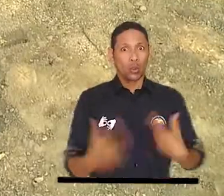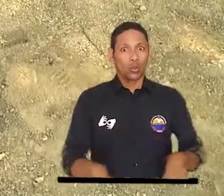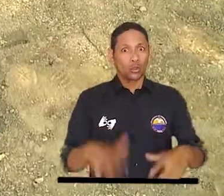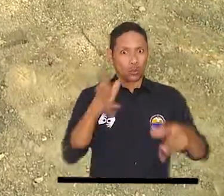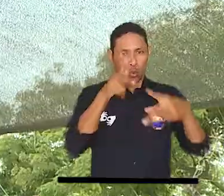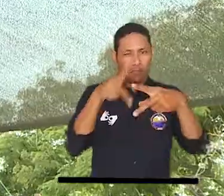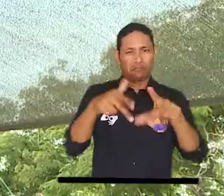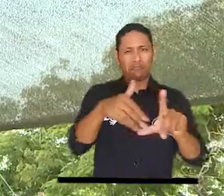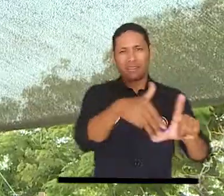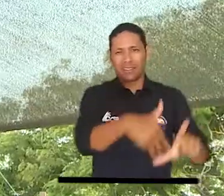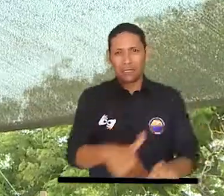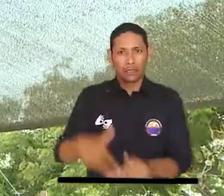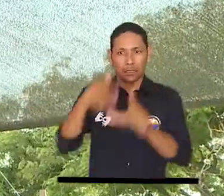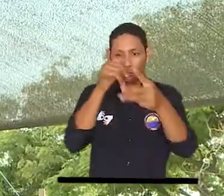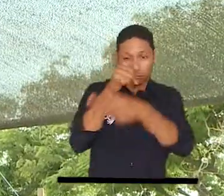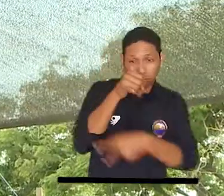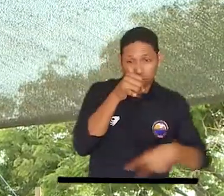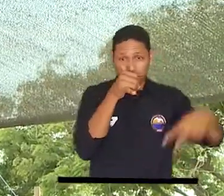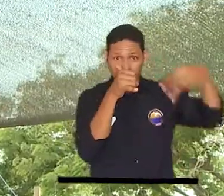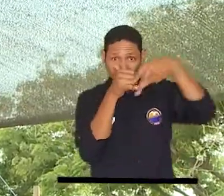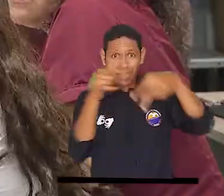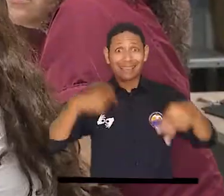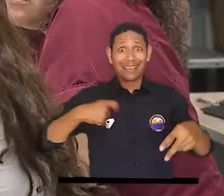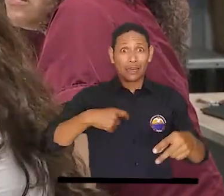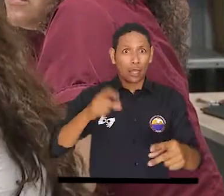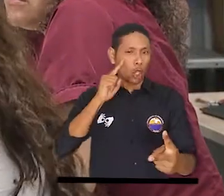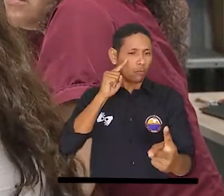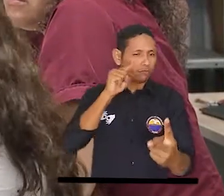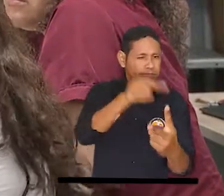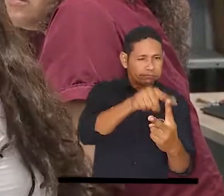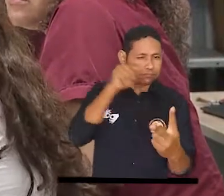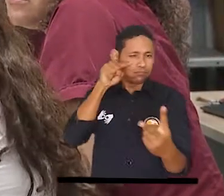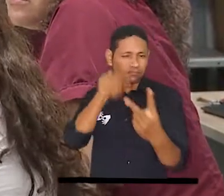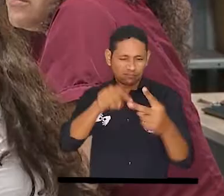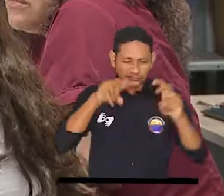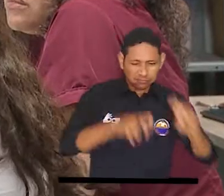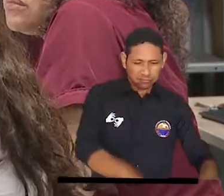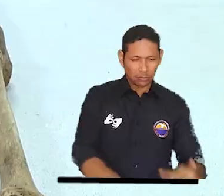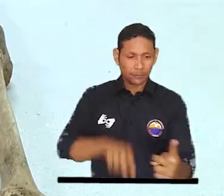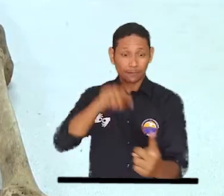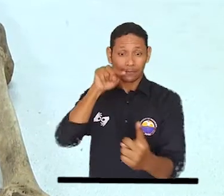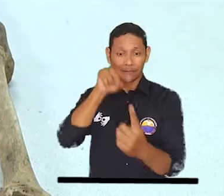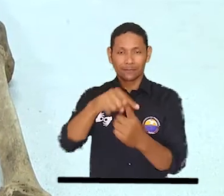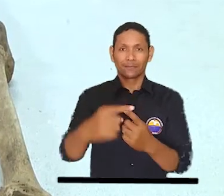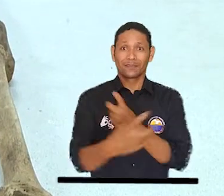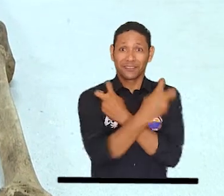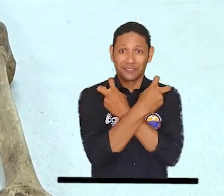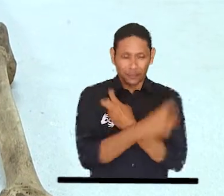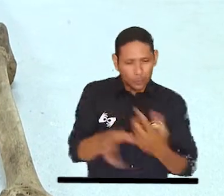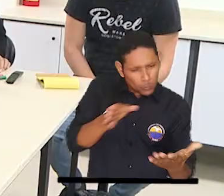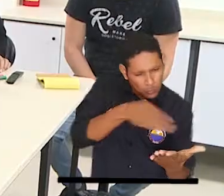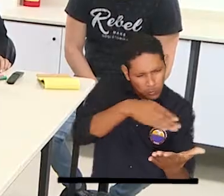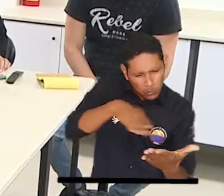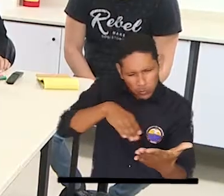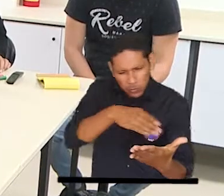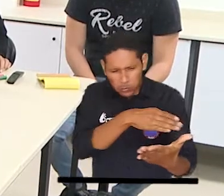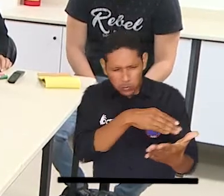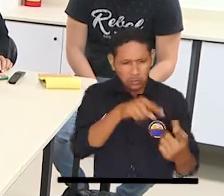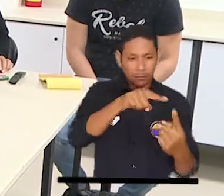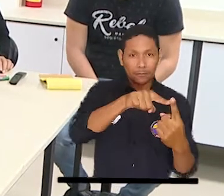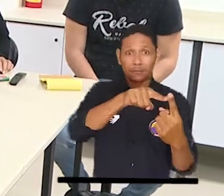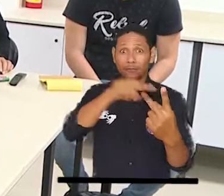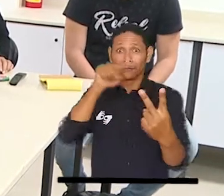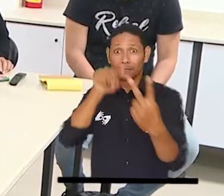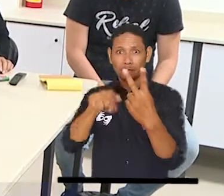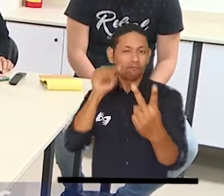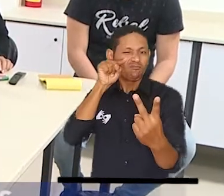la maestría en antropología de UniMagdalena cuenta con dos líneas más de profundización, la arqueológica y la social. Para lograr nuestros